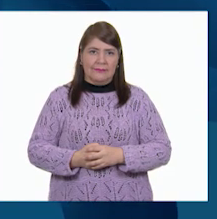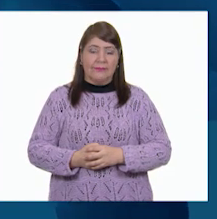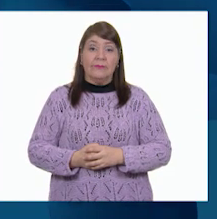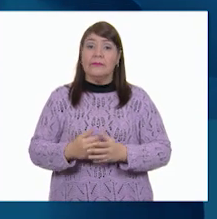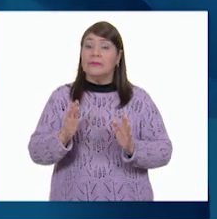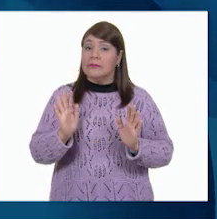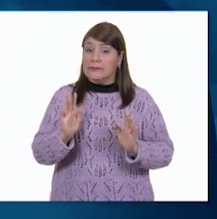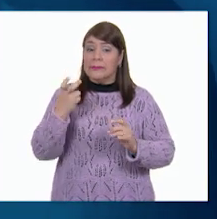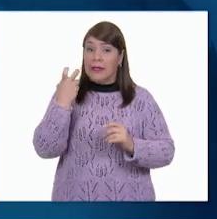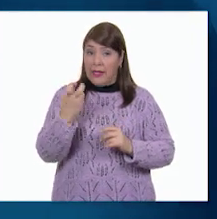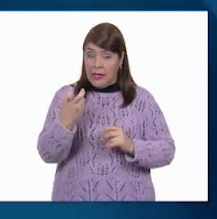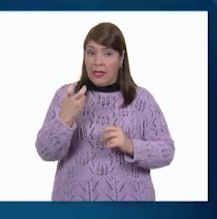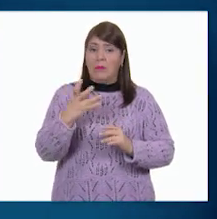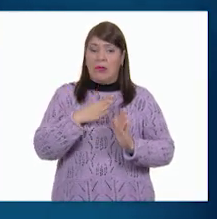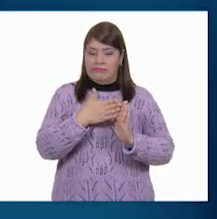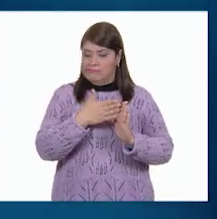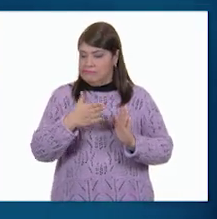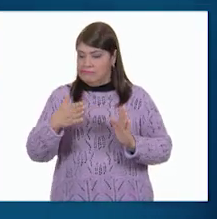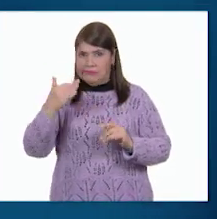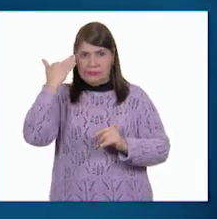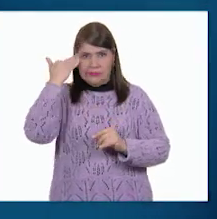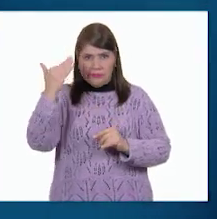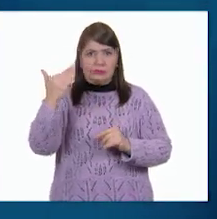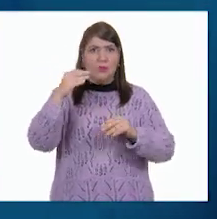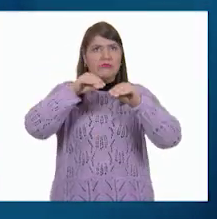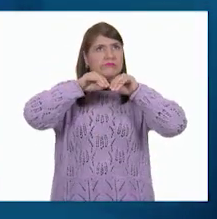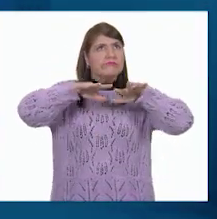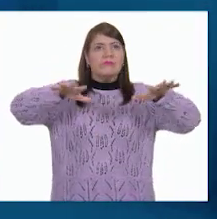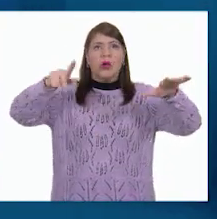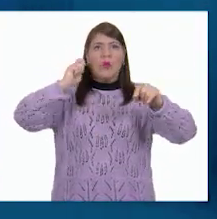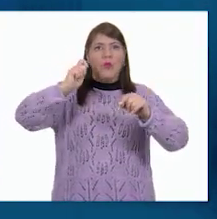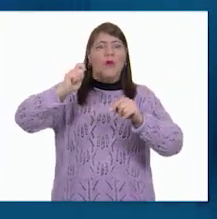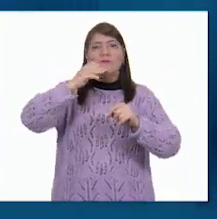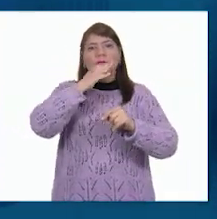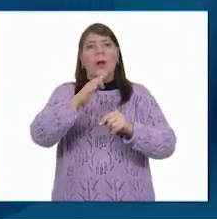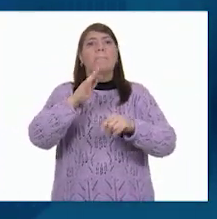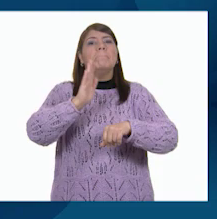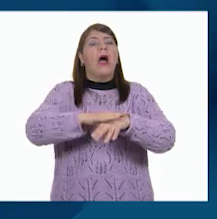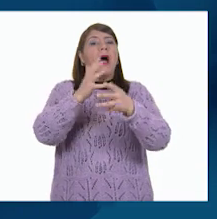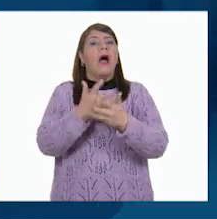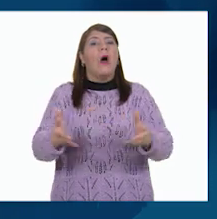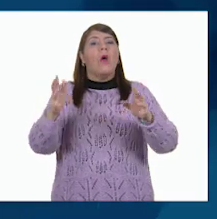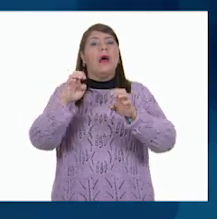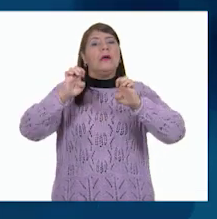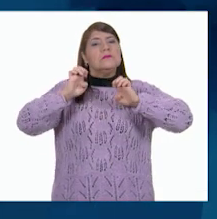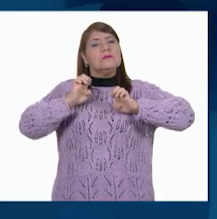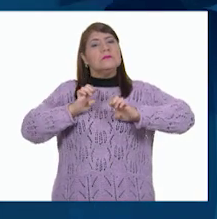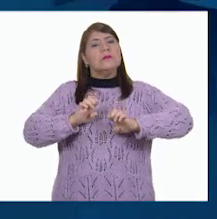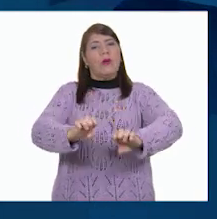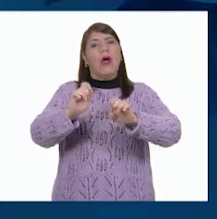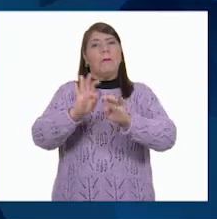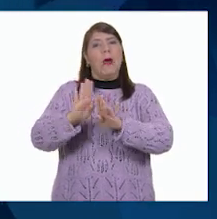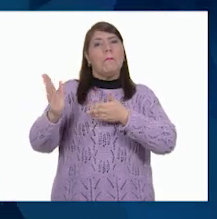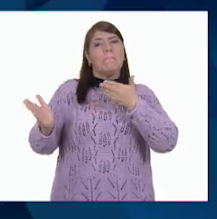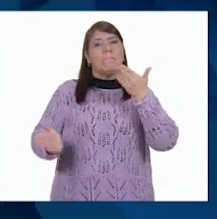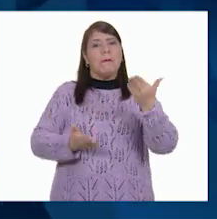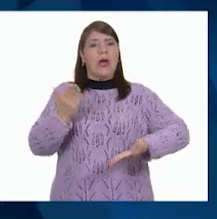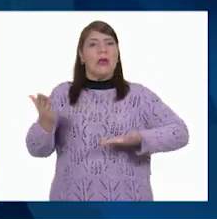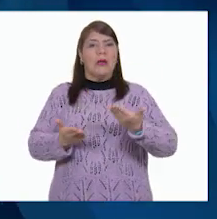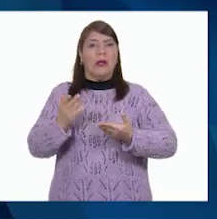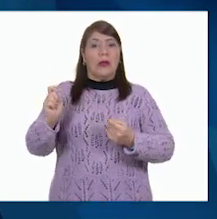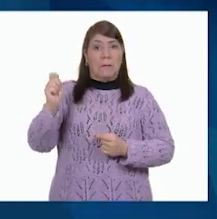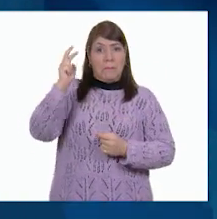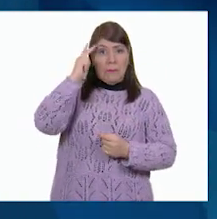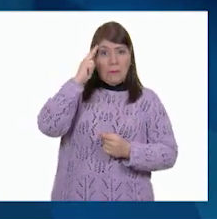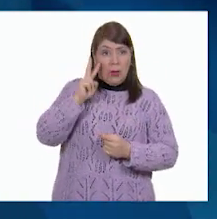Pero el evento social que acaparó las notas periodísticas fue sin duda el lujosísimo baile que ofrecieron el presidente Díaz